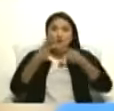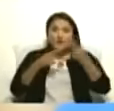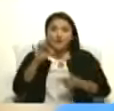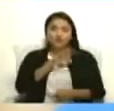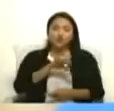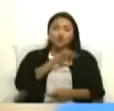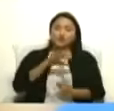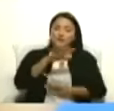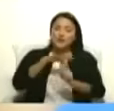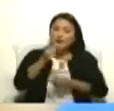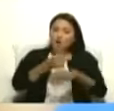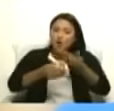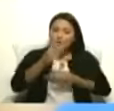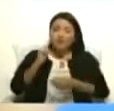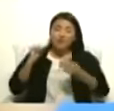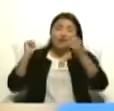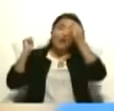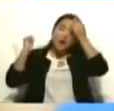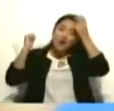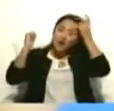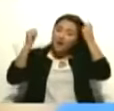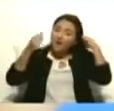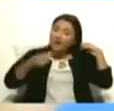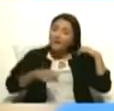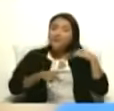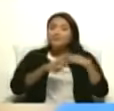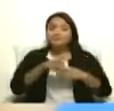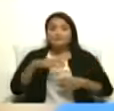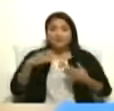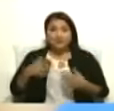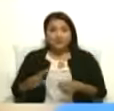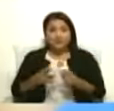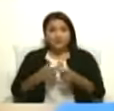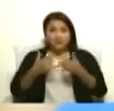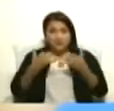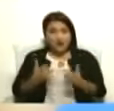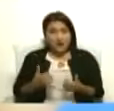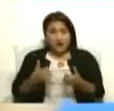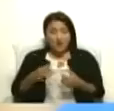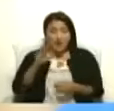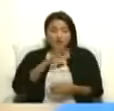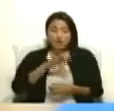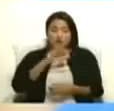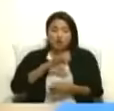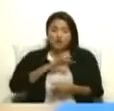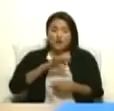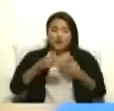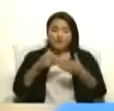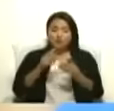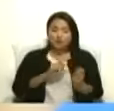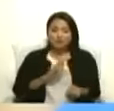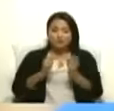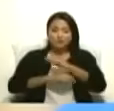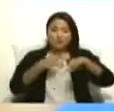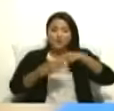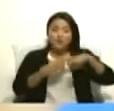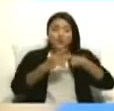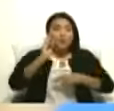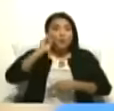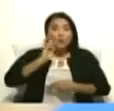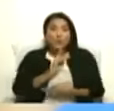desde la guerra Federal para acá y que vino un proceso social profundo que se llama Revolución